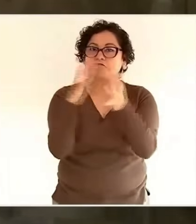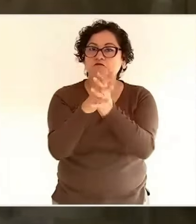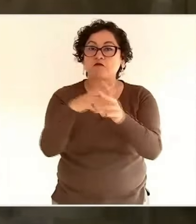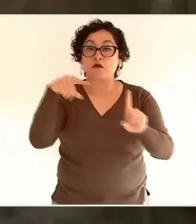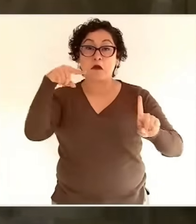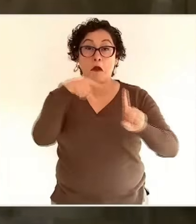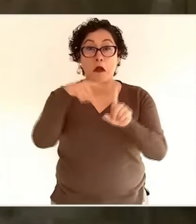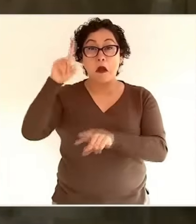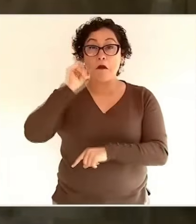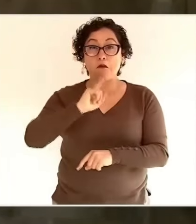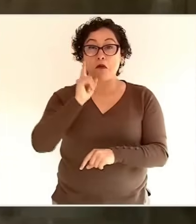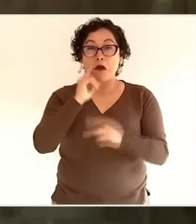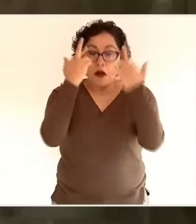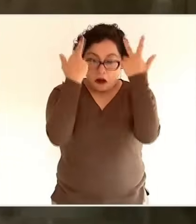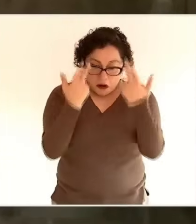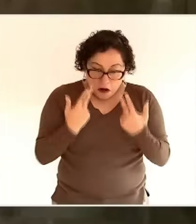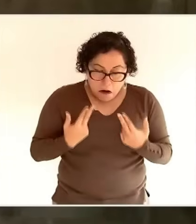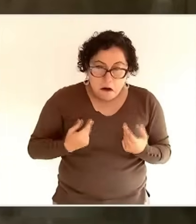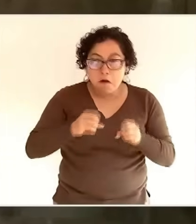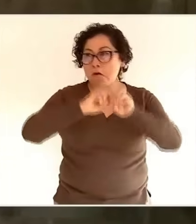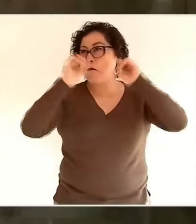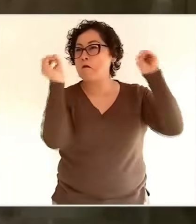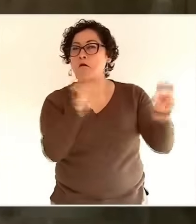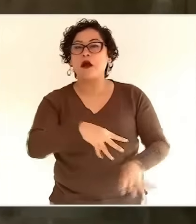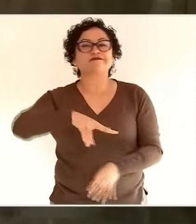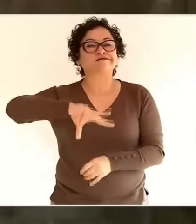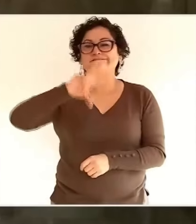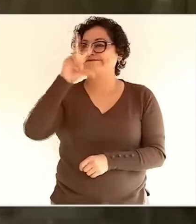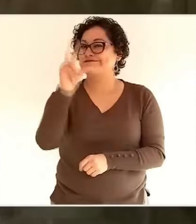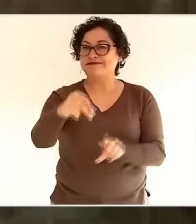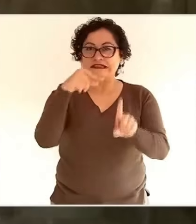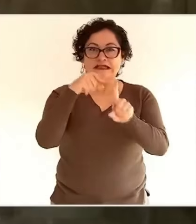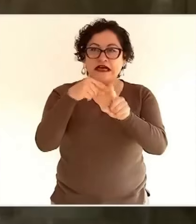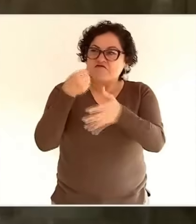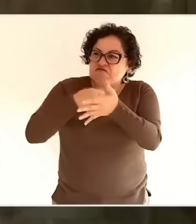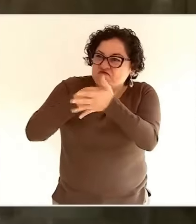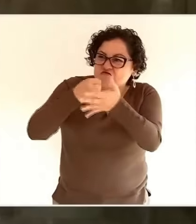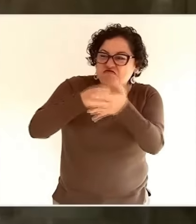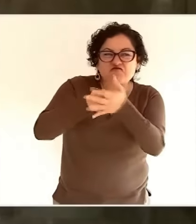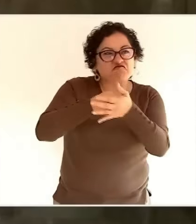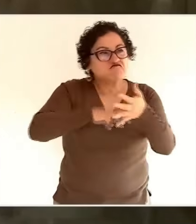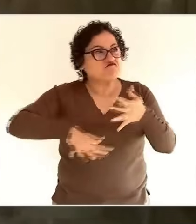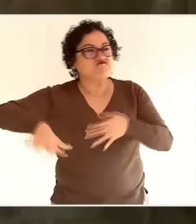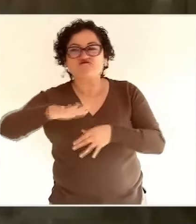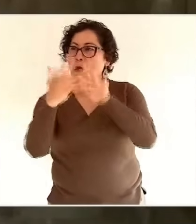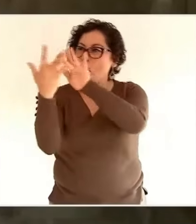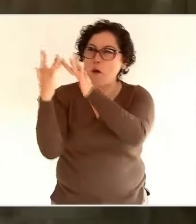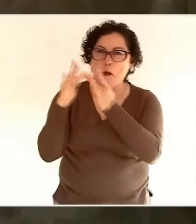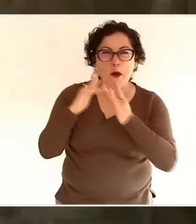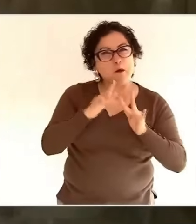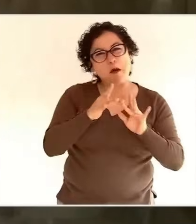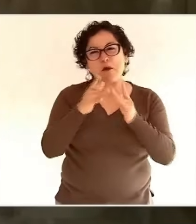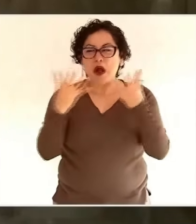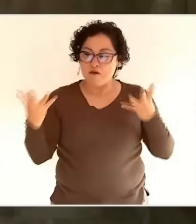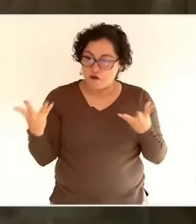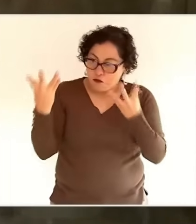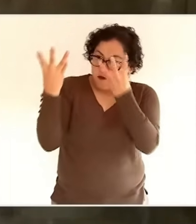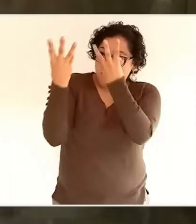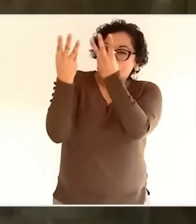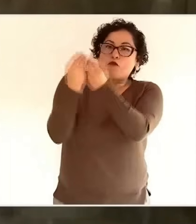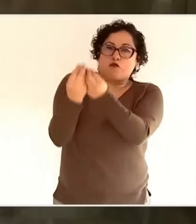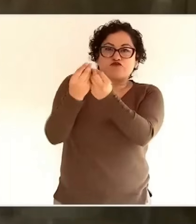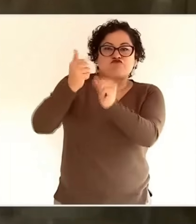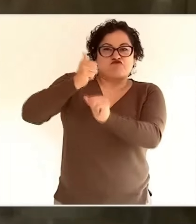quebró. Organizó redes de apoyo, sostuvo la causa republicana, acompañó al Ejército de